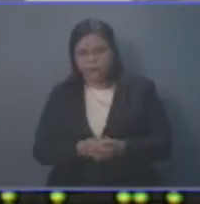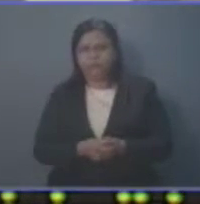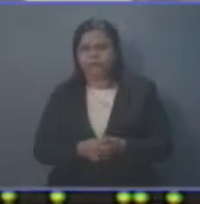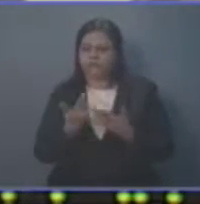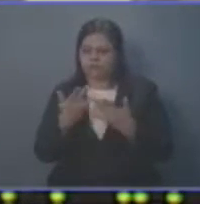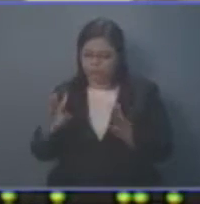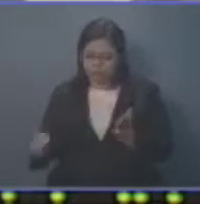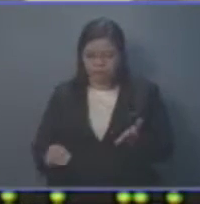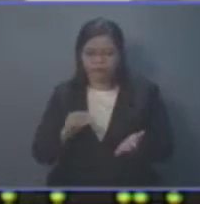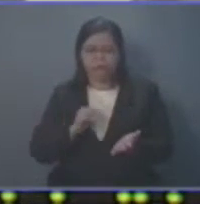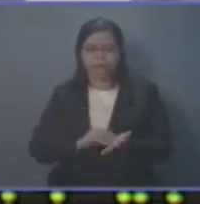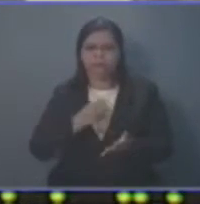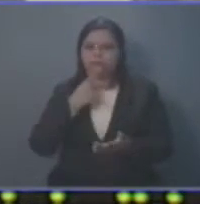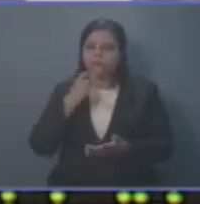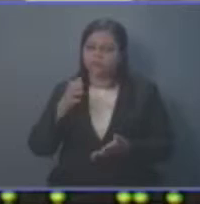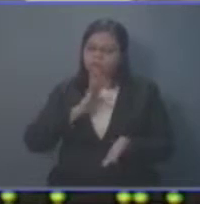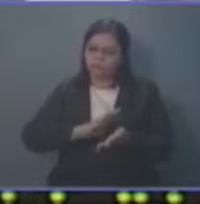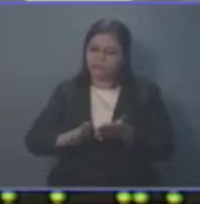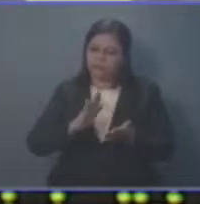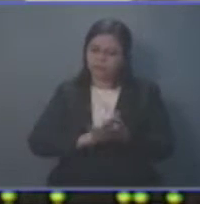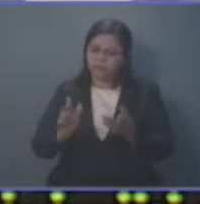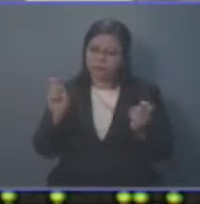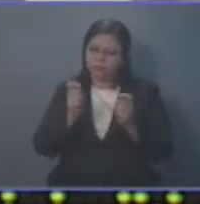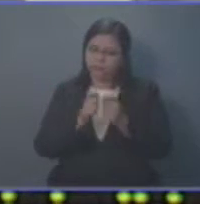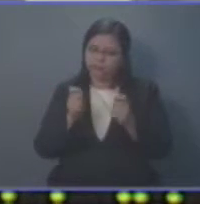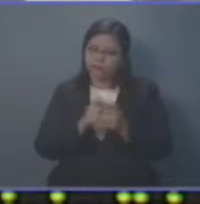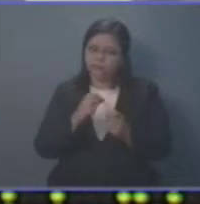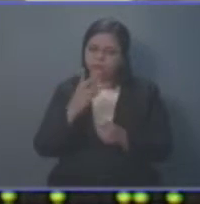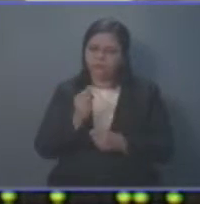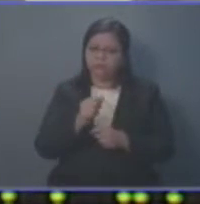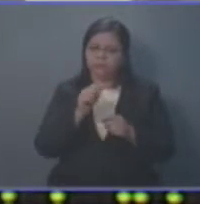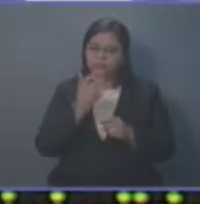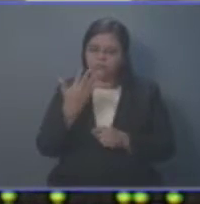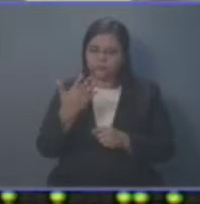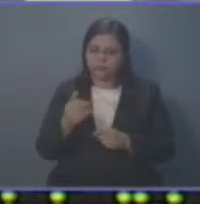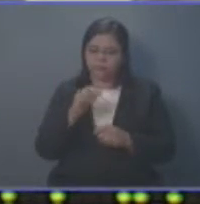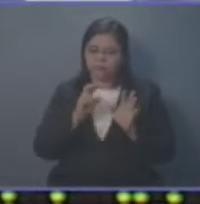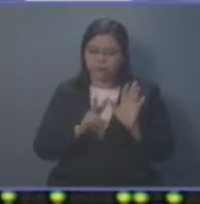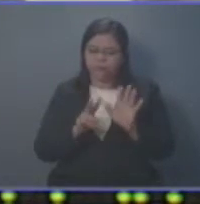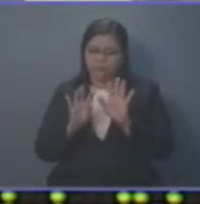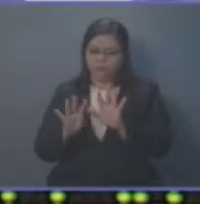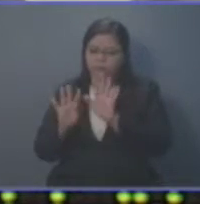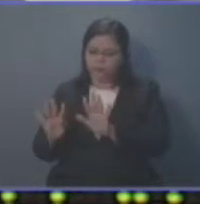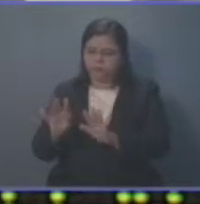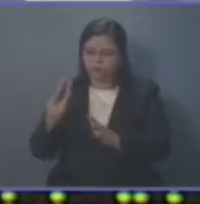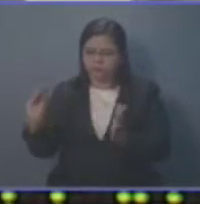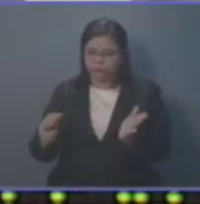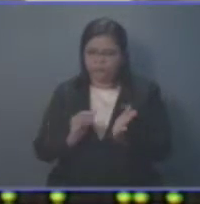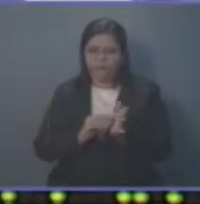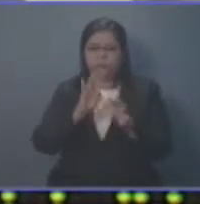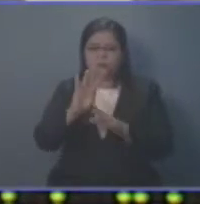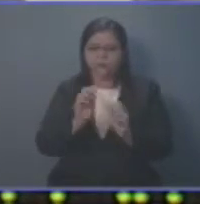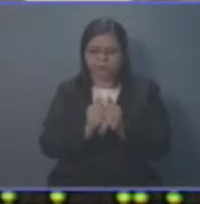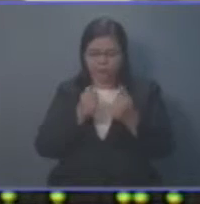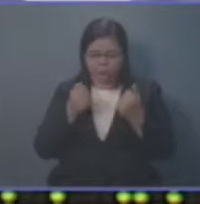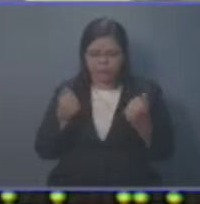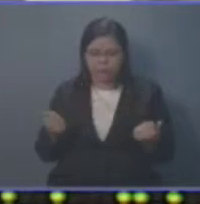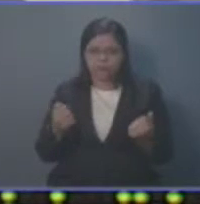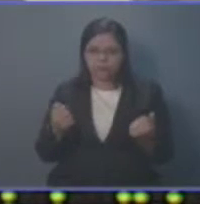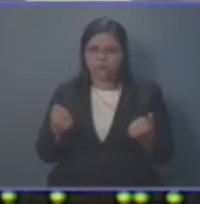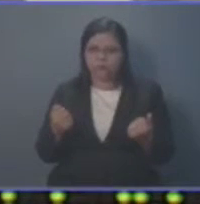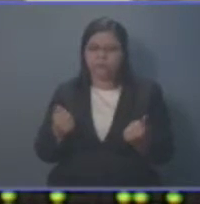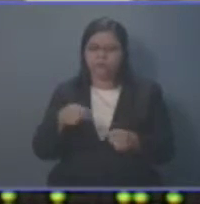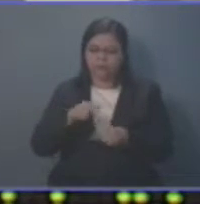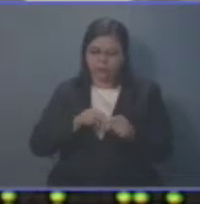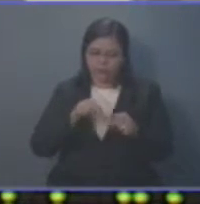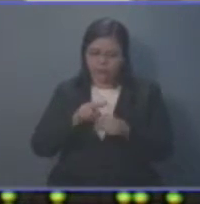se incrementa la fuente específica 15799, ingresos diversos, en la cantidad de 4 millones de